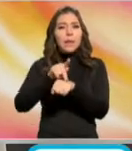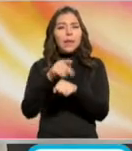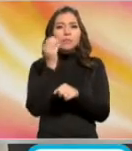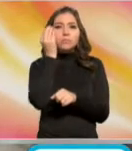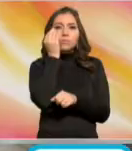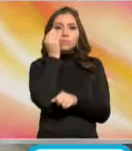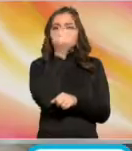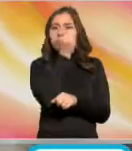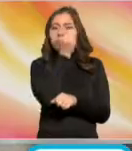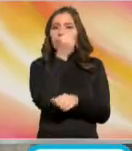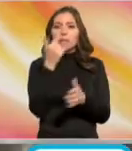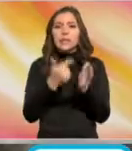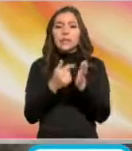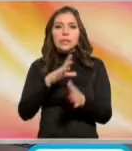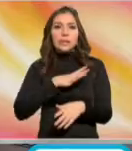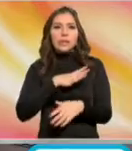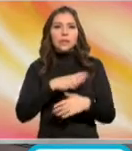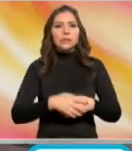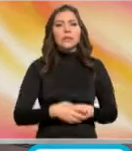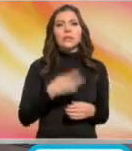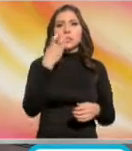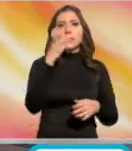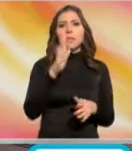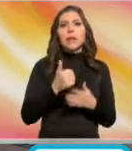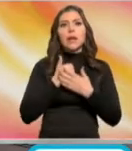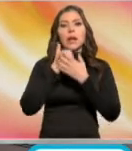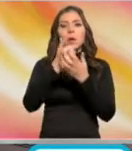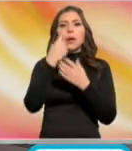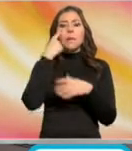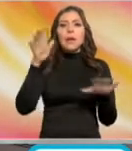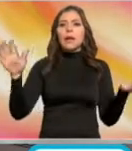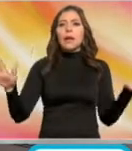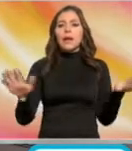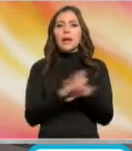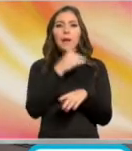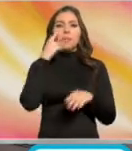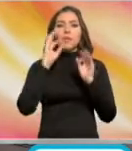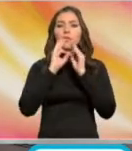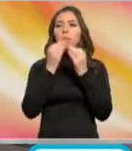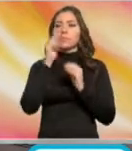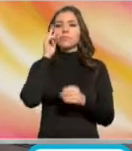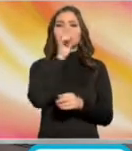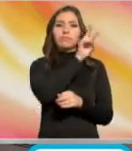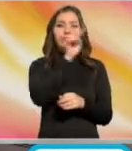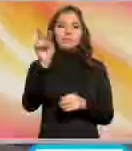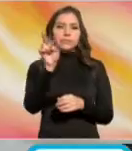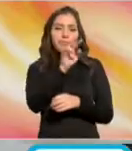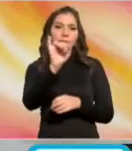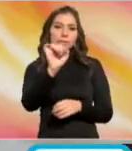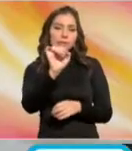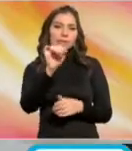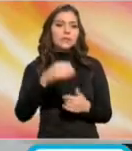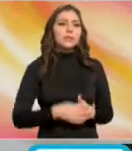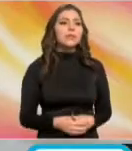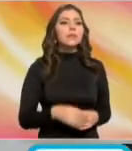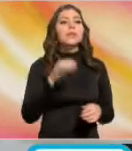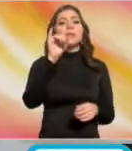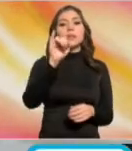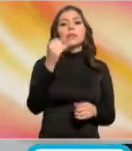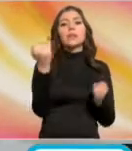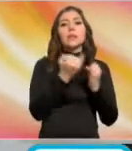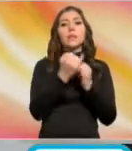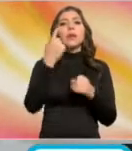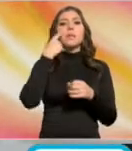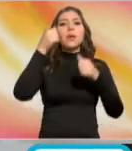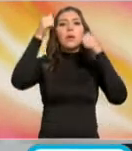grasa que tenemos. Esto es Ajá. como un refrescamiento entonces a la mirada. de Así alguna es, manera. totalmente. De hecho, también se utiliza como una cirugía reconstructiva,